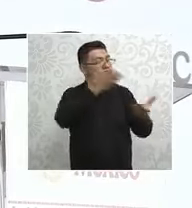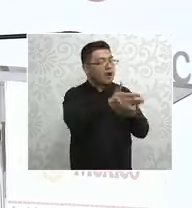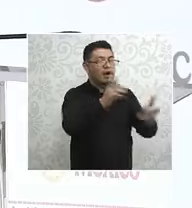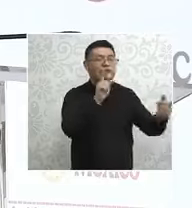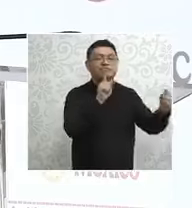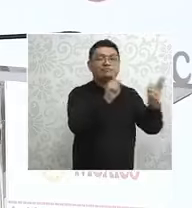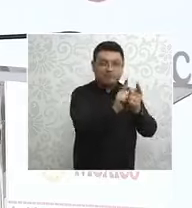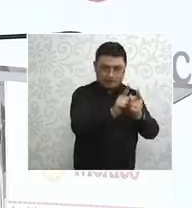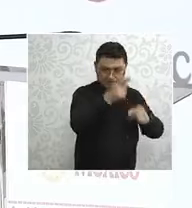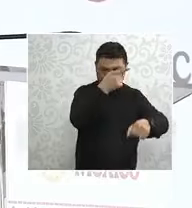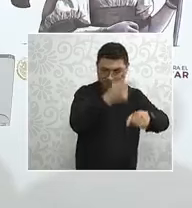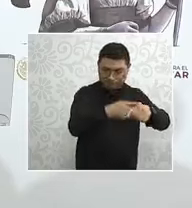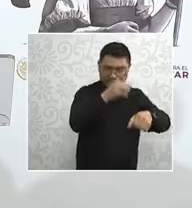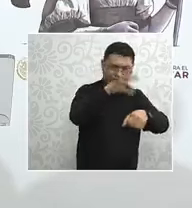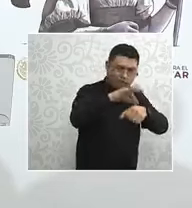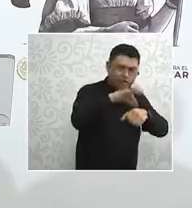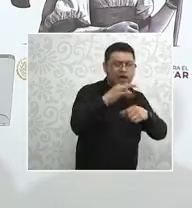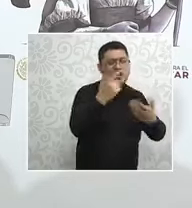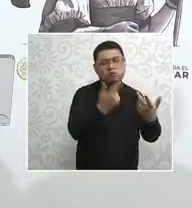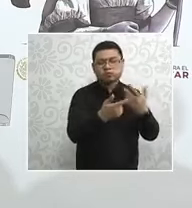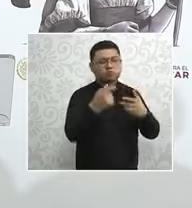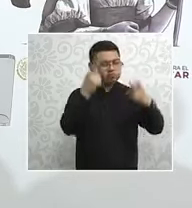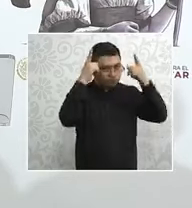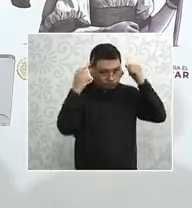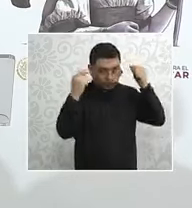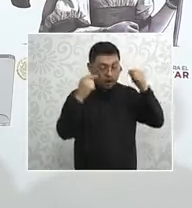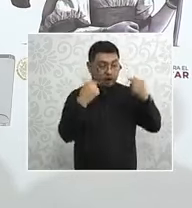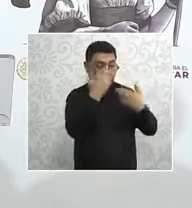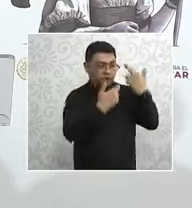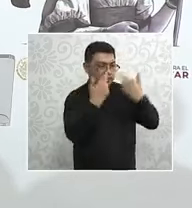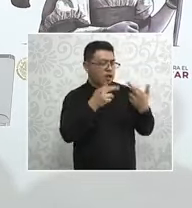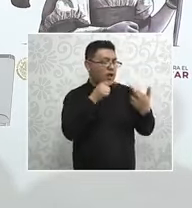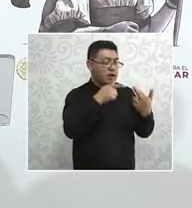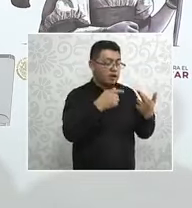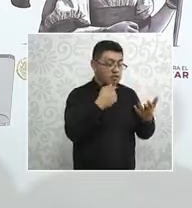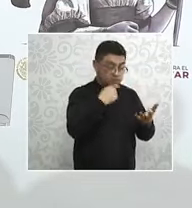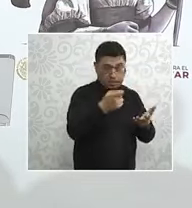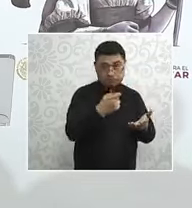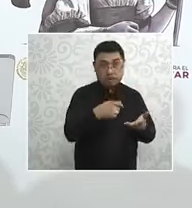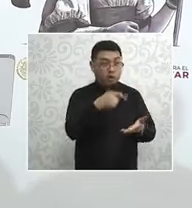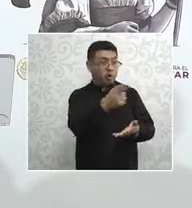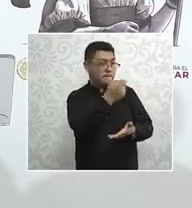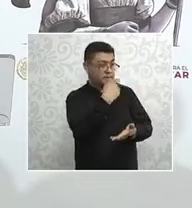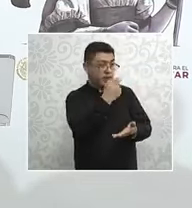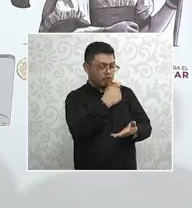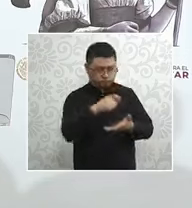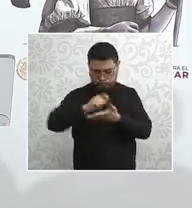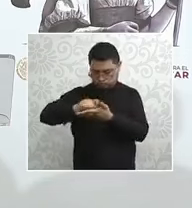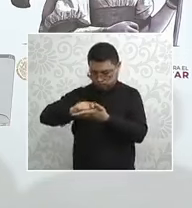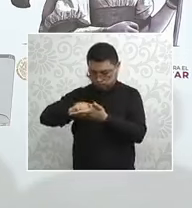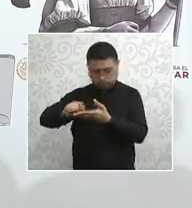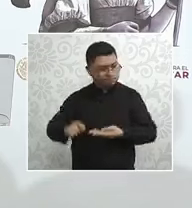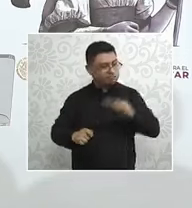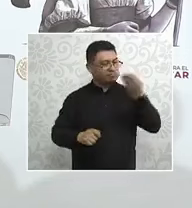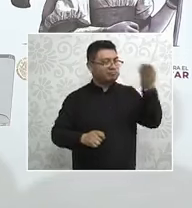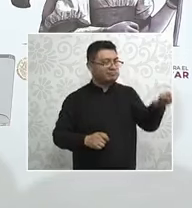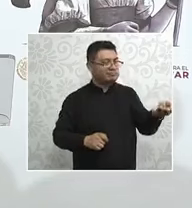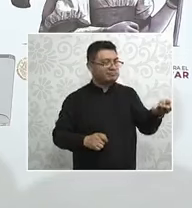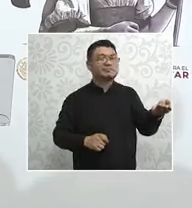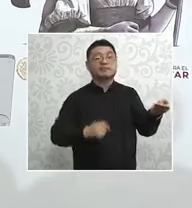ahí les van a tomar los signos vitales si es necesario les van a recetar el medicamento que requiera y